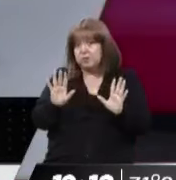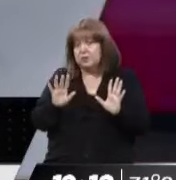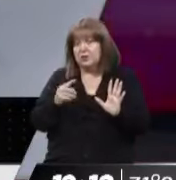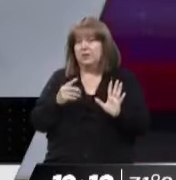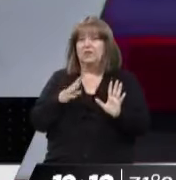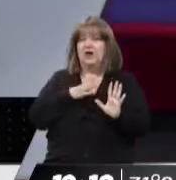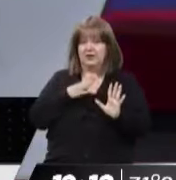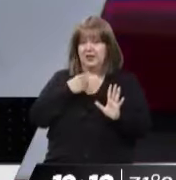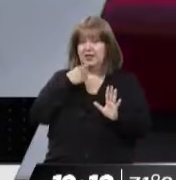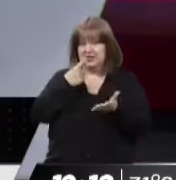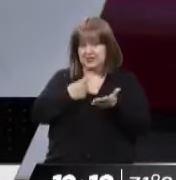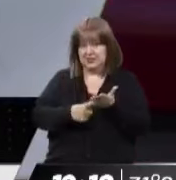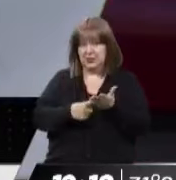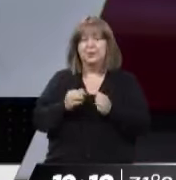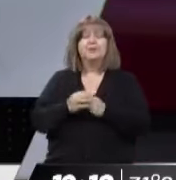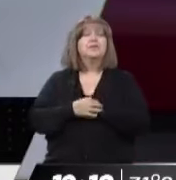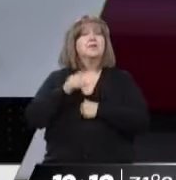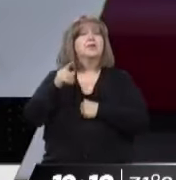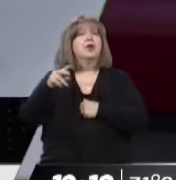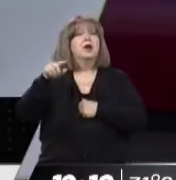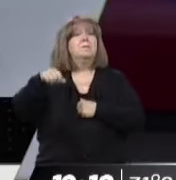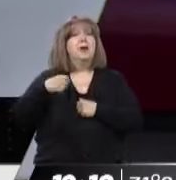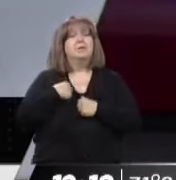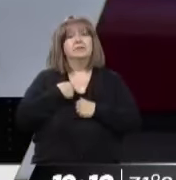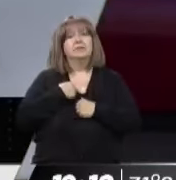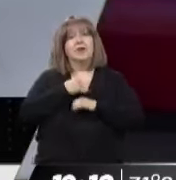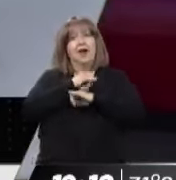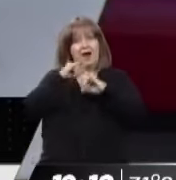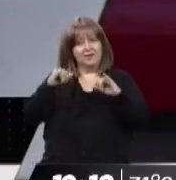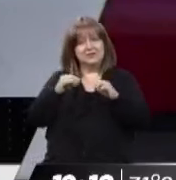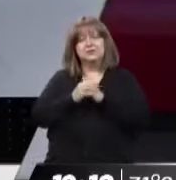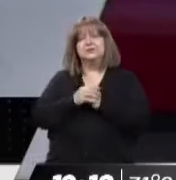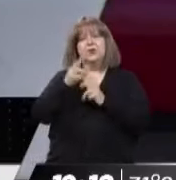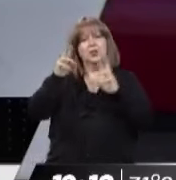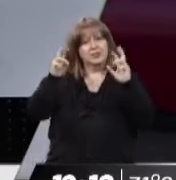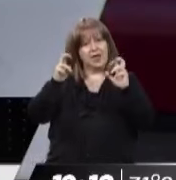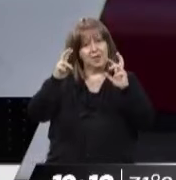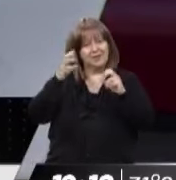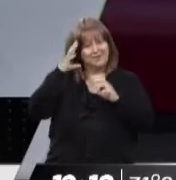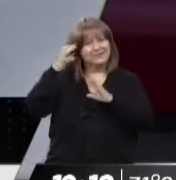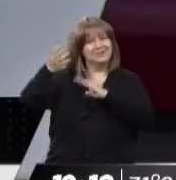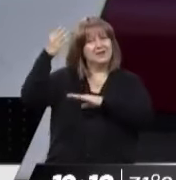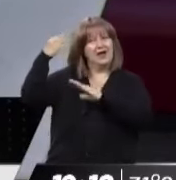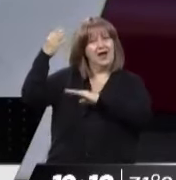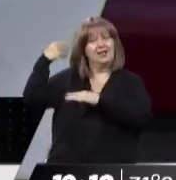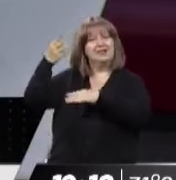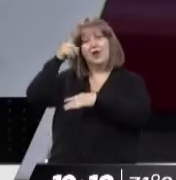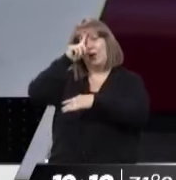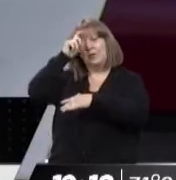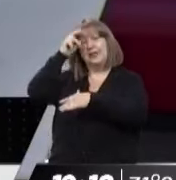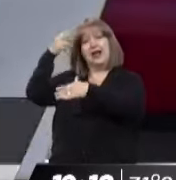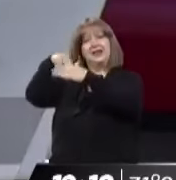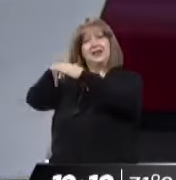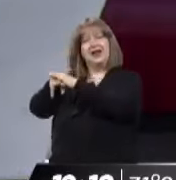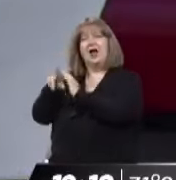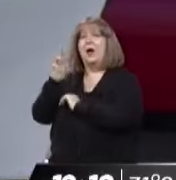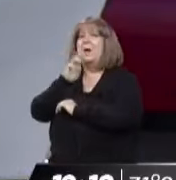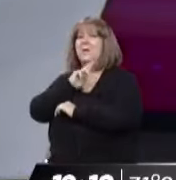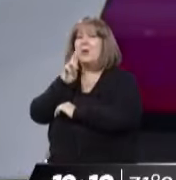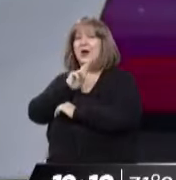Bueno, vamos a hablar acerca del estado de salud de la única estudiante de la Universidad Nacional de Cuyo que se encuentra internada,